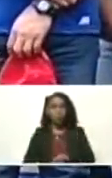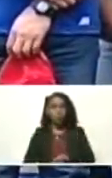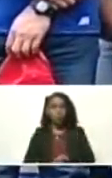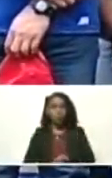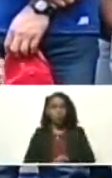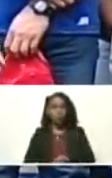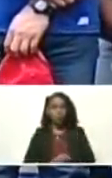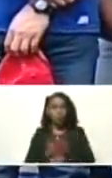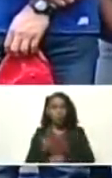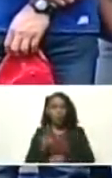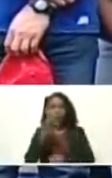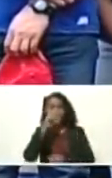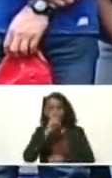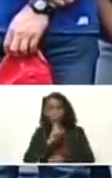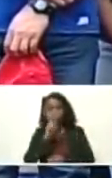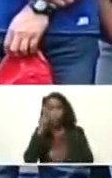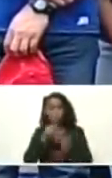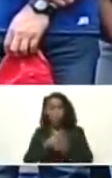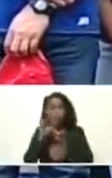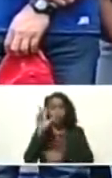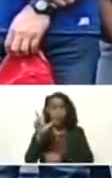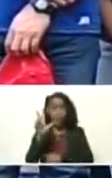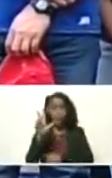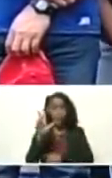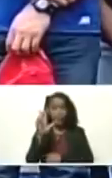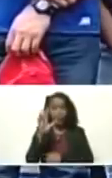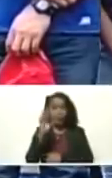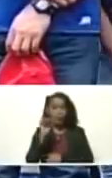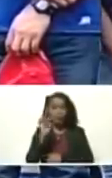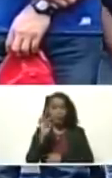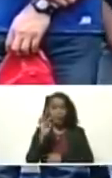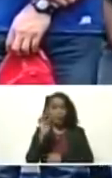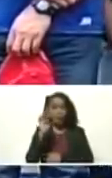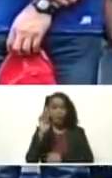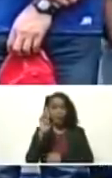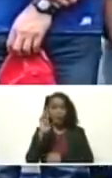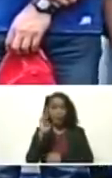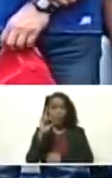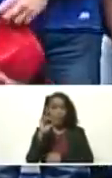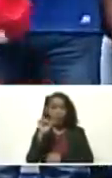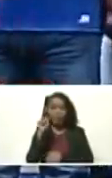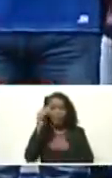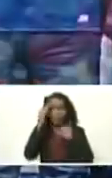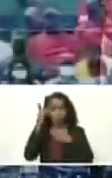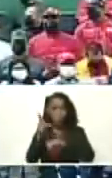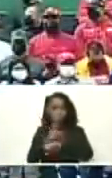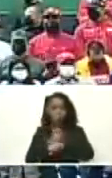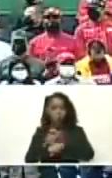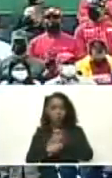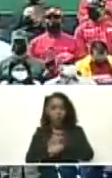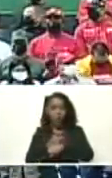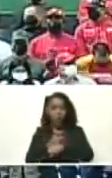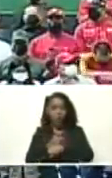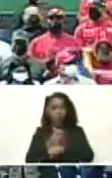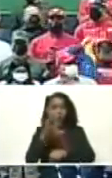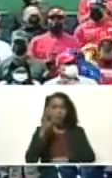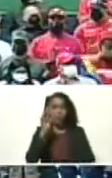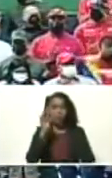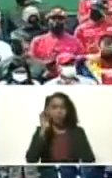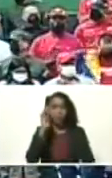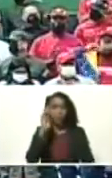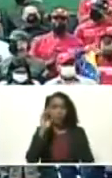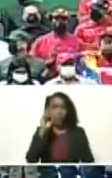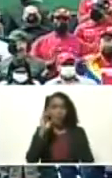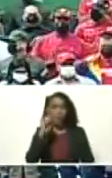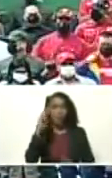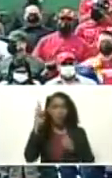año 2003, Freddy Bernal, un saludo a los gobernadores, Freddy Bernal,